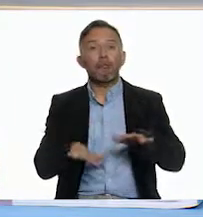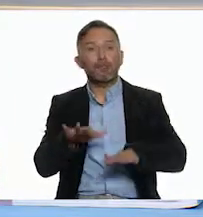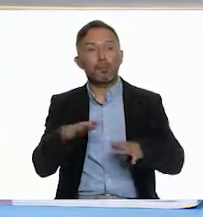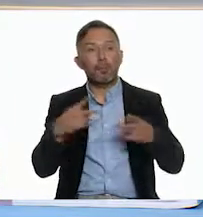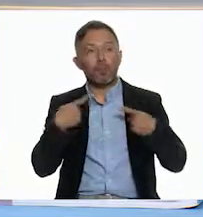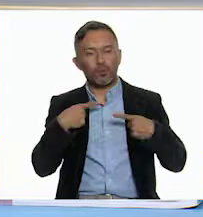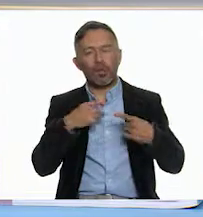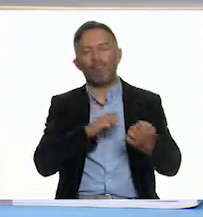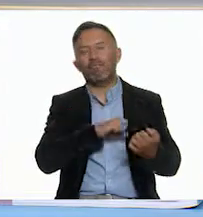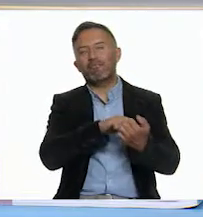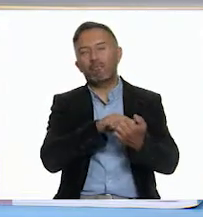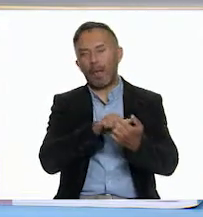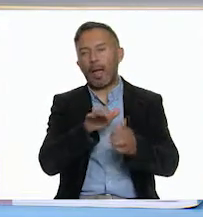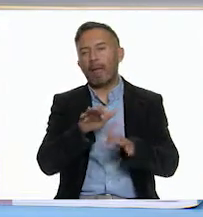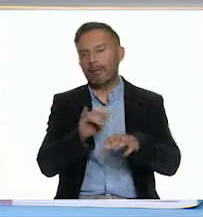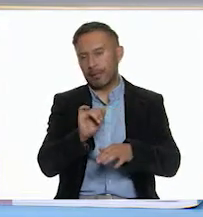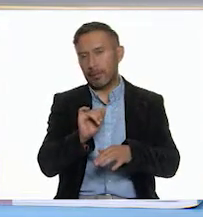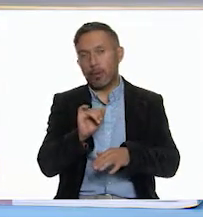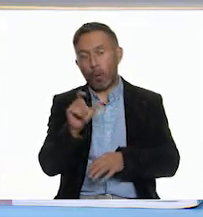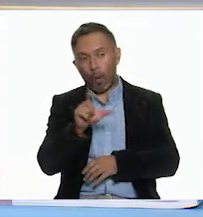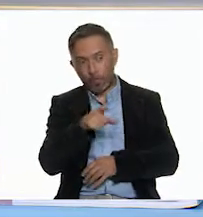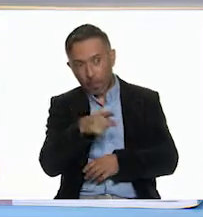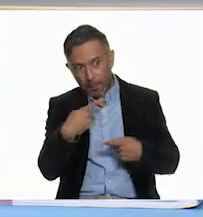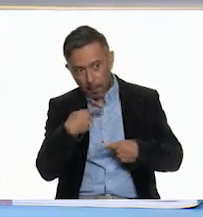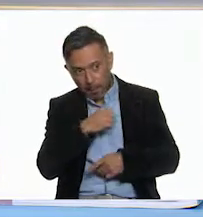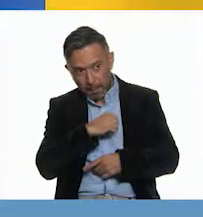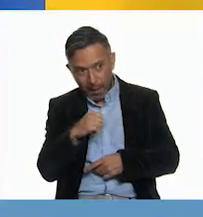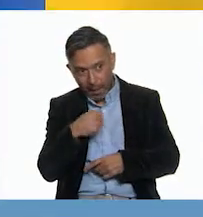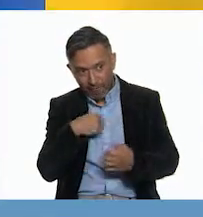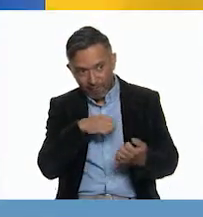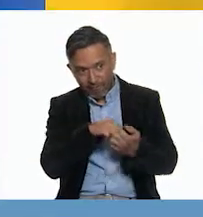personas. Bueno, cuando son malas, nada más.